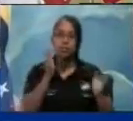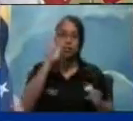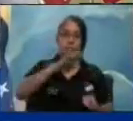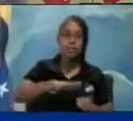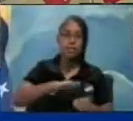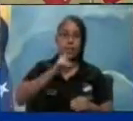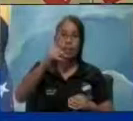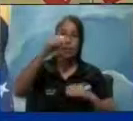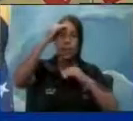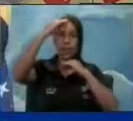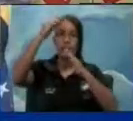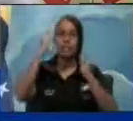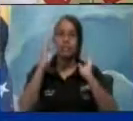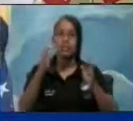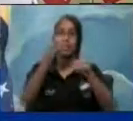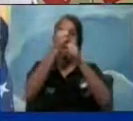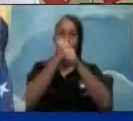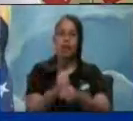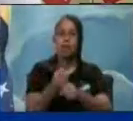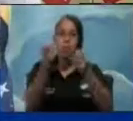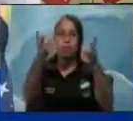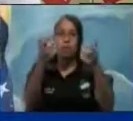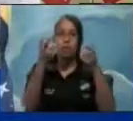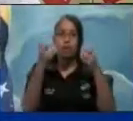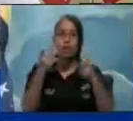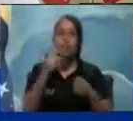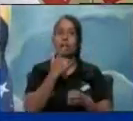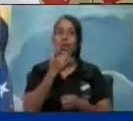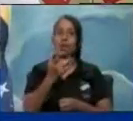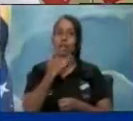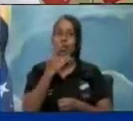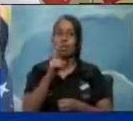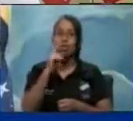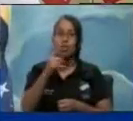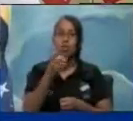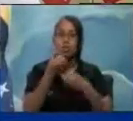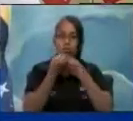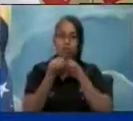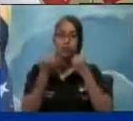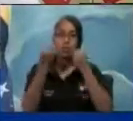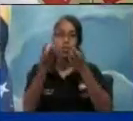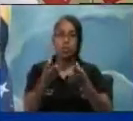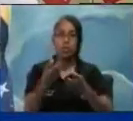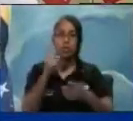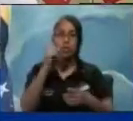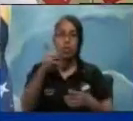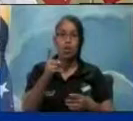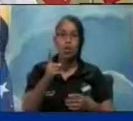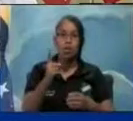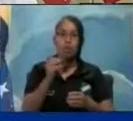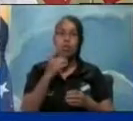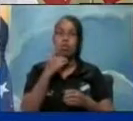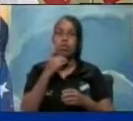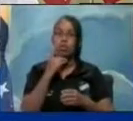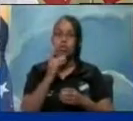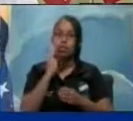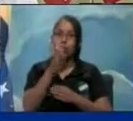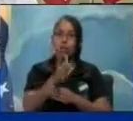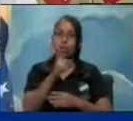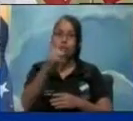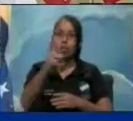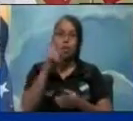atentos esperando recibir algo. Aleluya. Un consejo, una orientación,